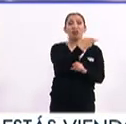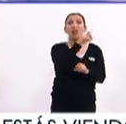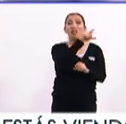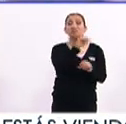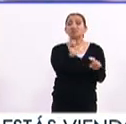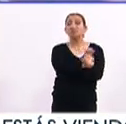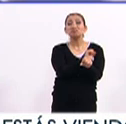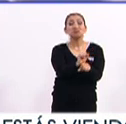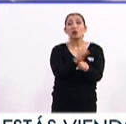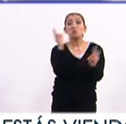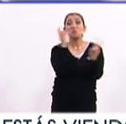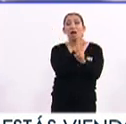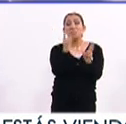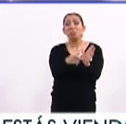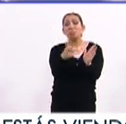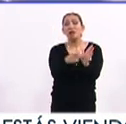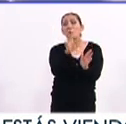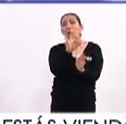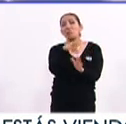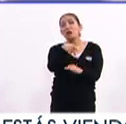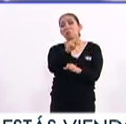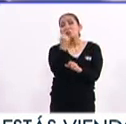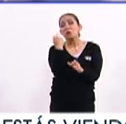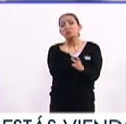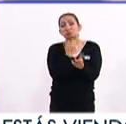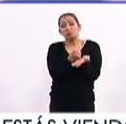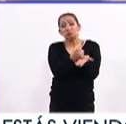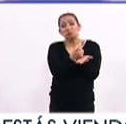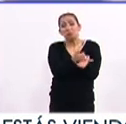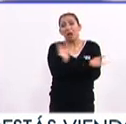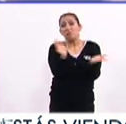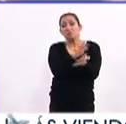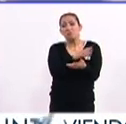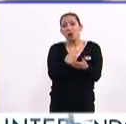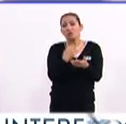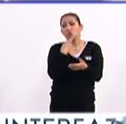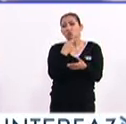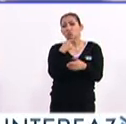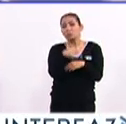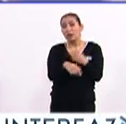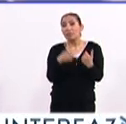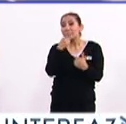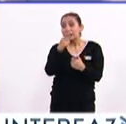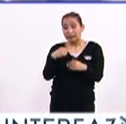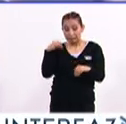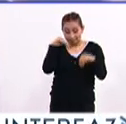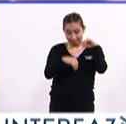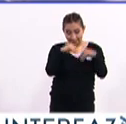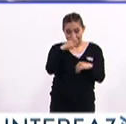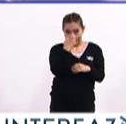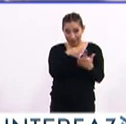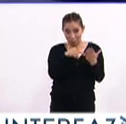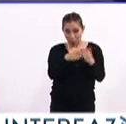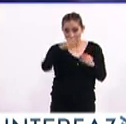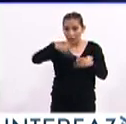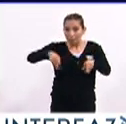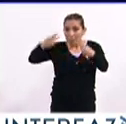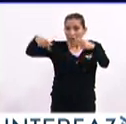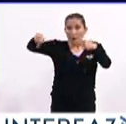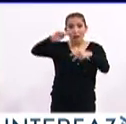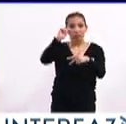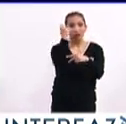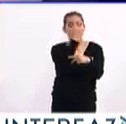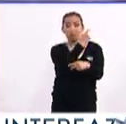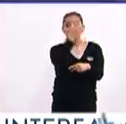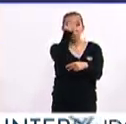Helix solo necesita un viento constante de 40 km por hora. Por último, consideró que de construirse este prototipo a gran escala con